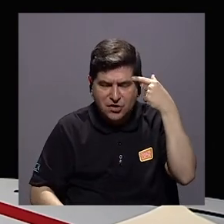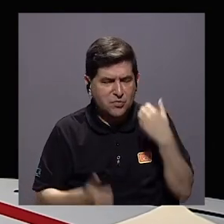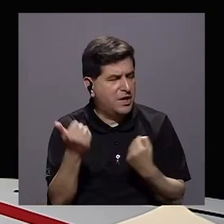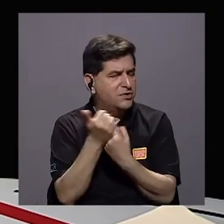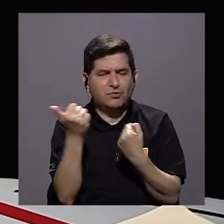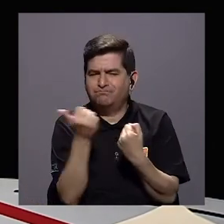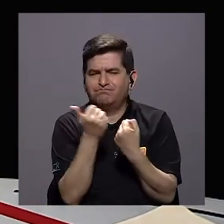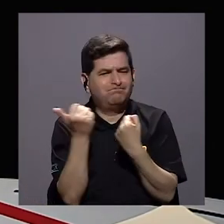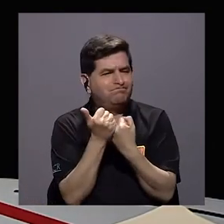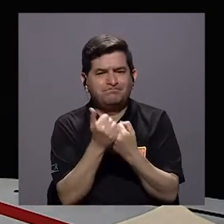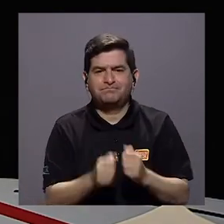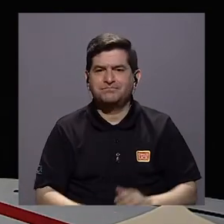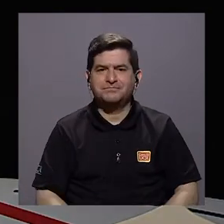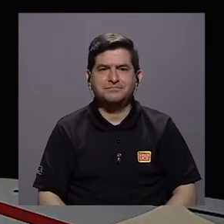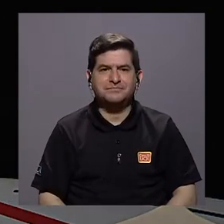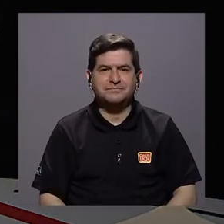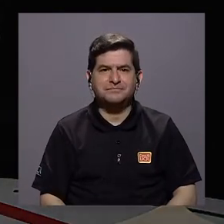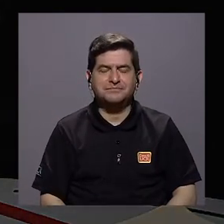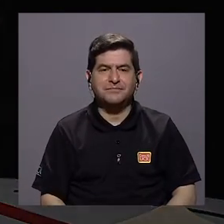dado la espalda?